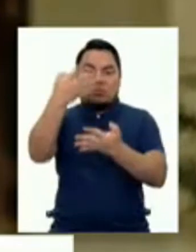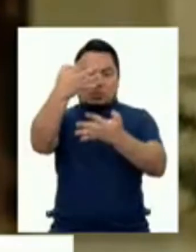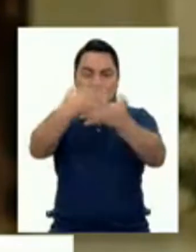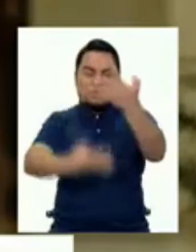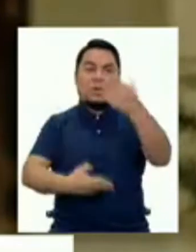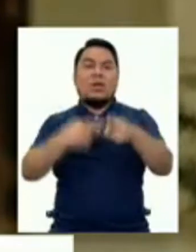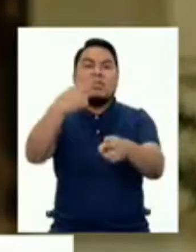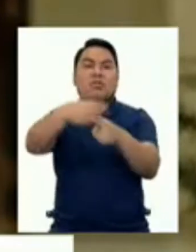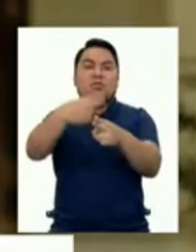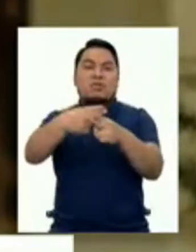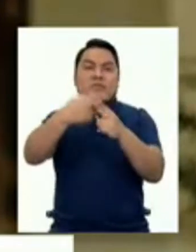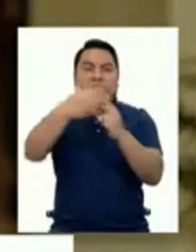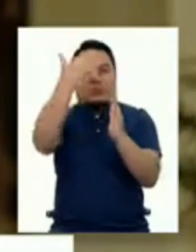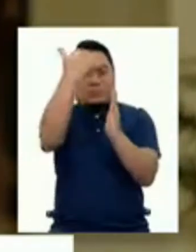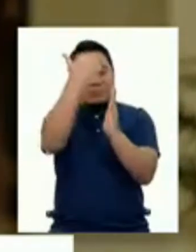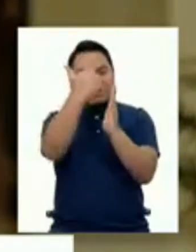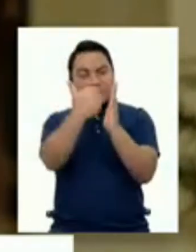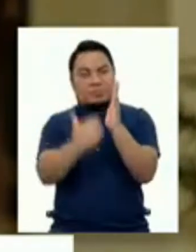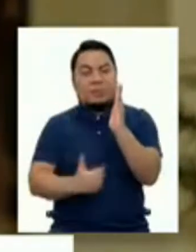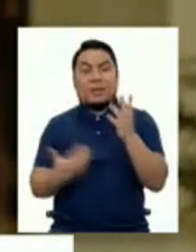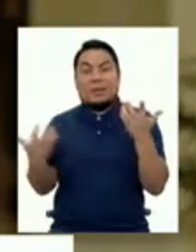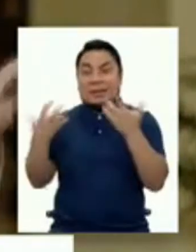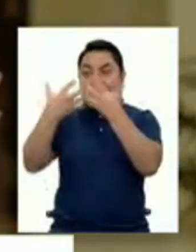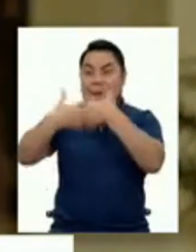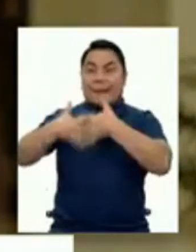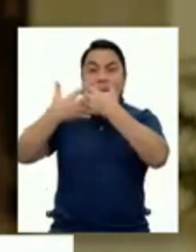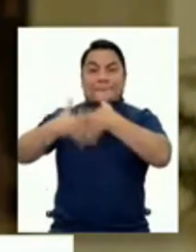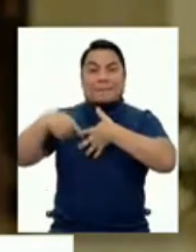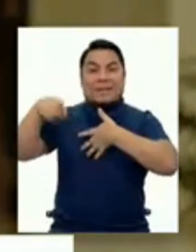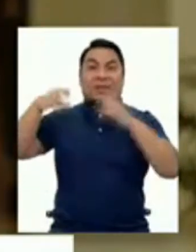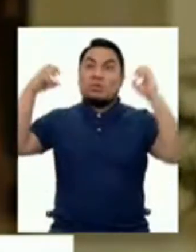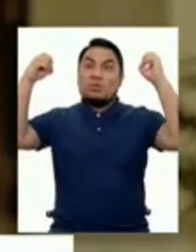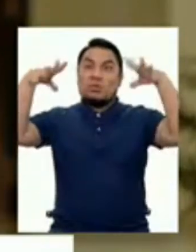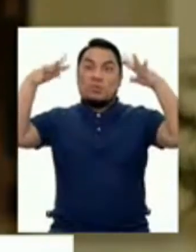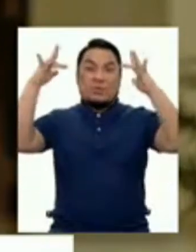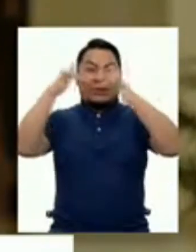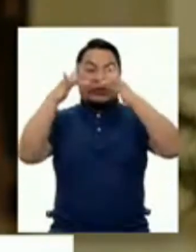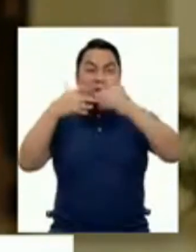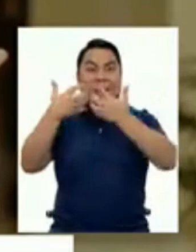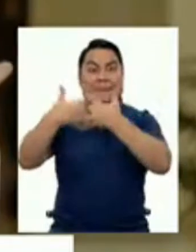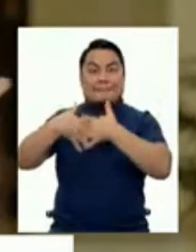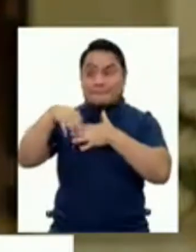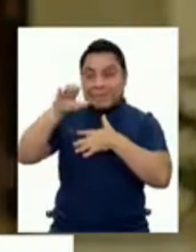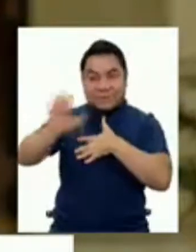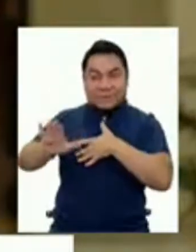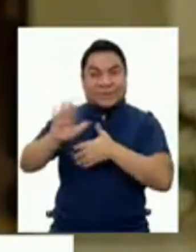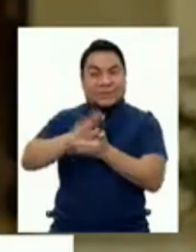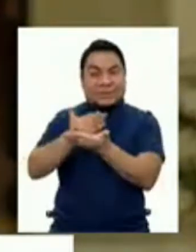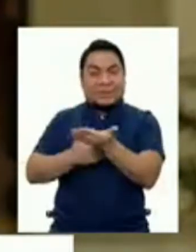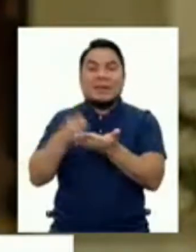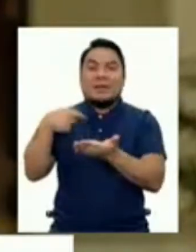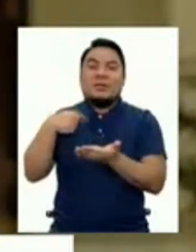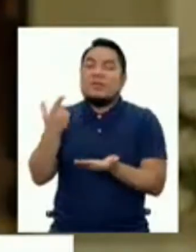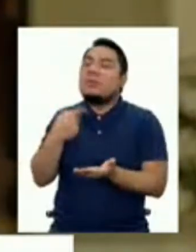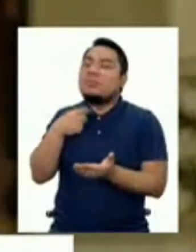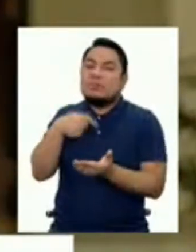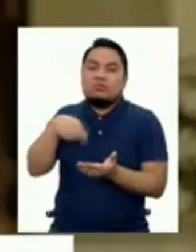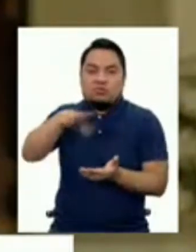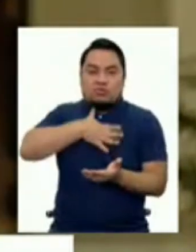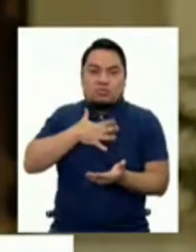relación directa con la empresa distribuidora de energía eléctrica ver los recibos y hacerle el pago del